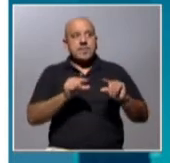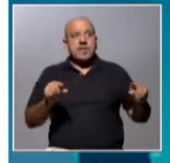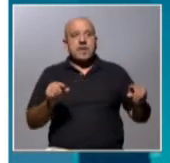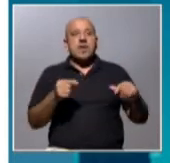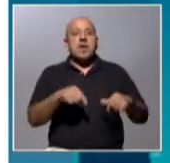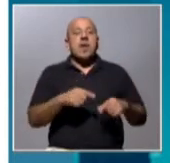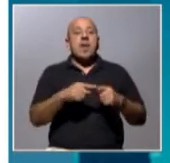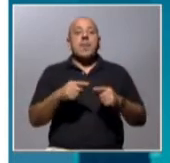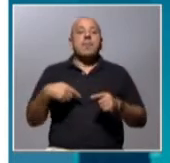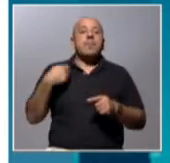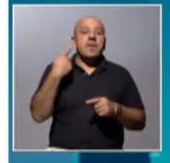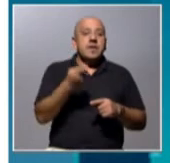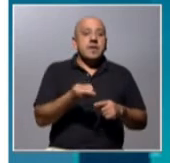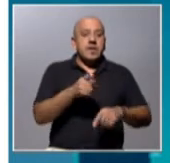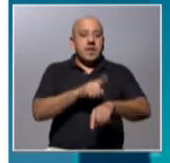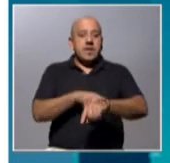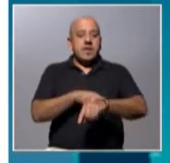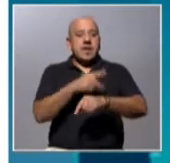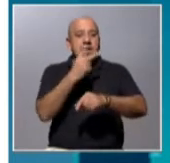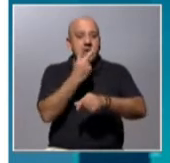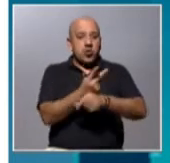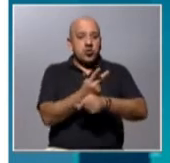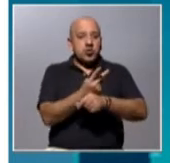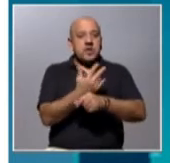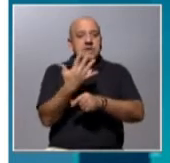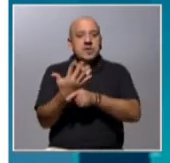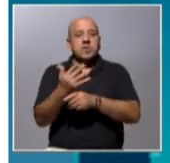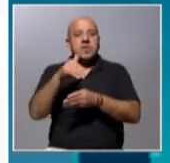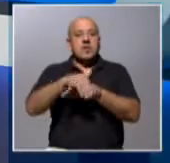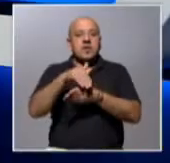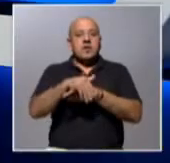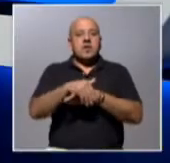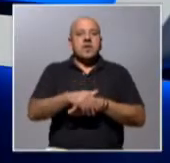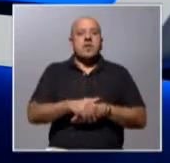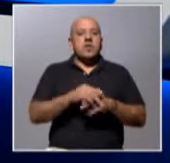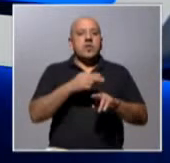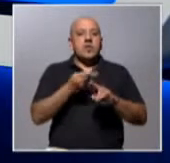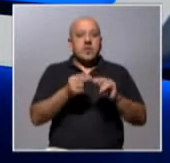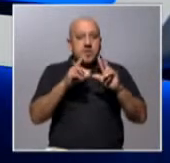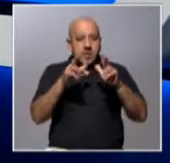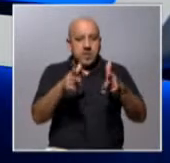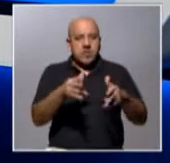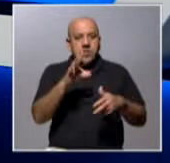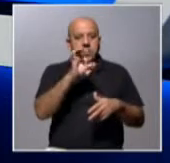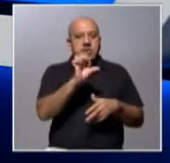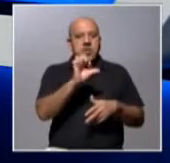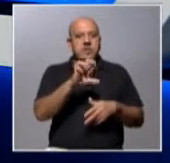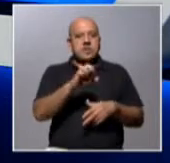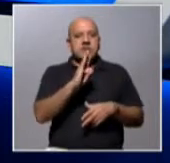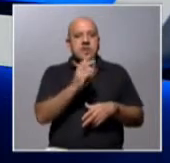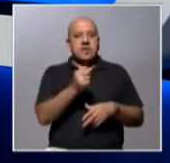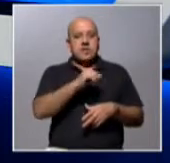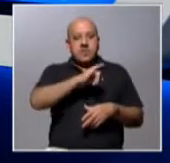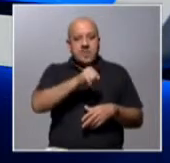lo van a estar recibiendo mañana entre las 2 y las 5 de la tarde. Vuelvo a repetir la dirección de Serpag, Requena